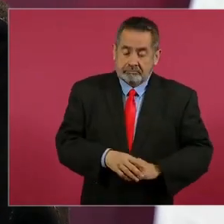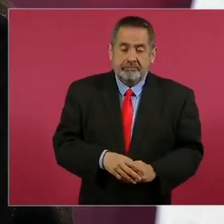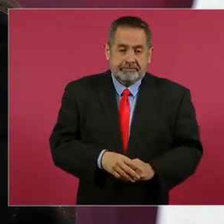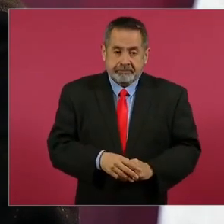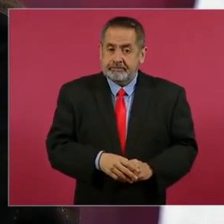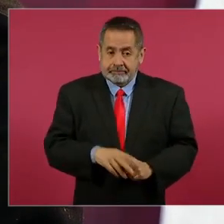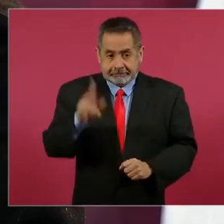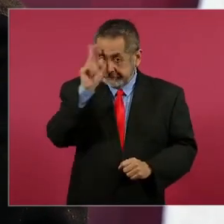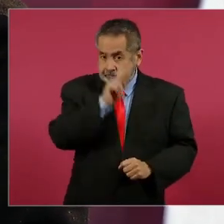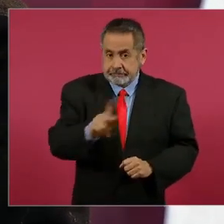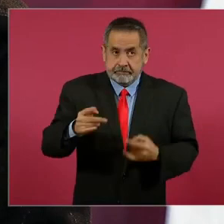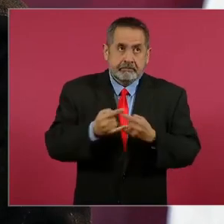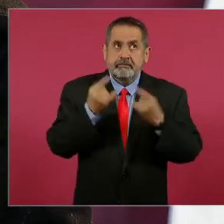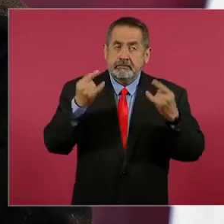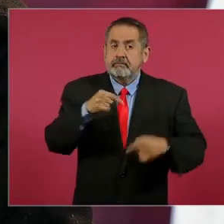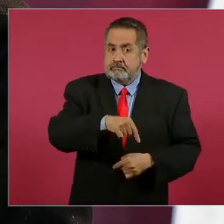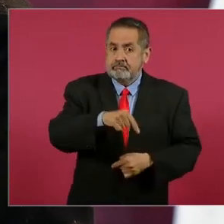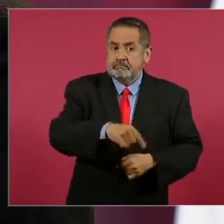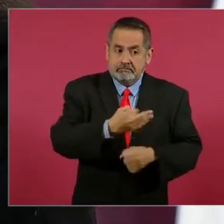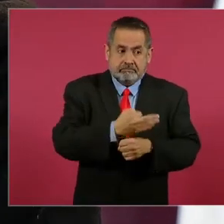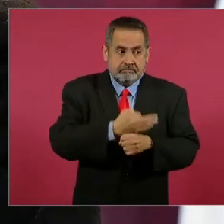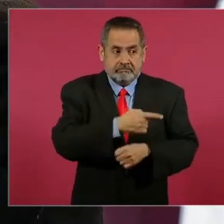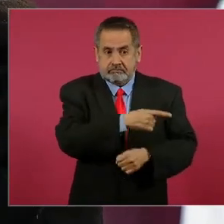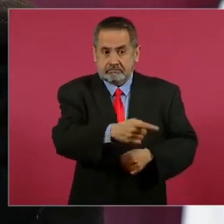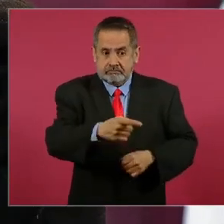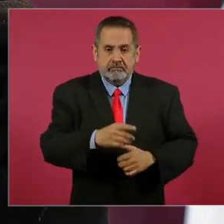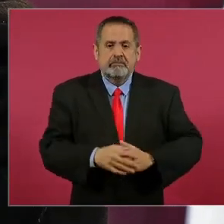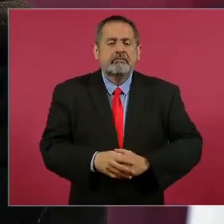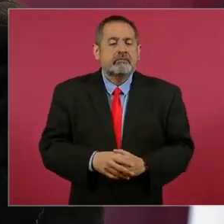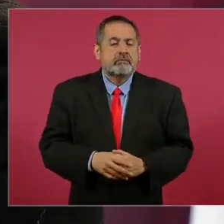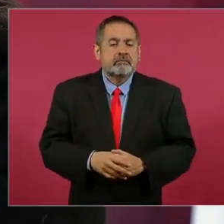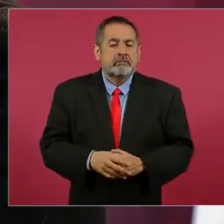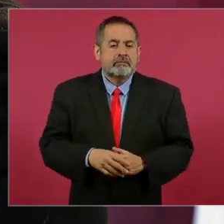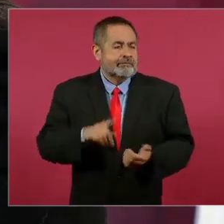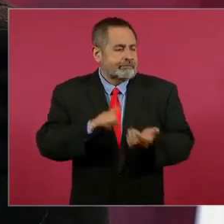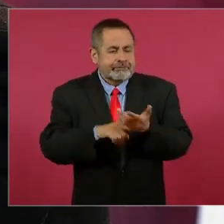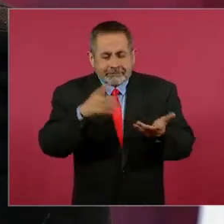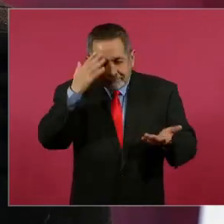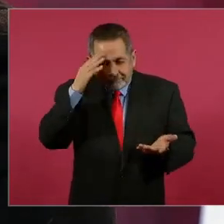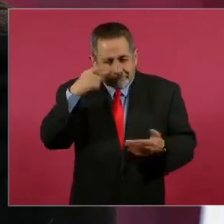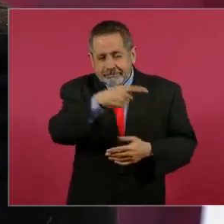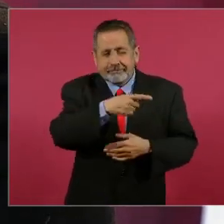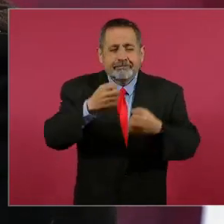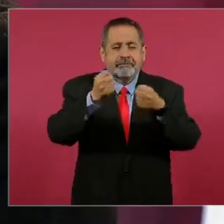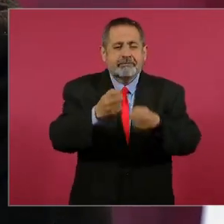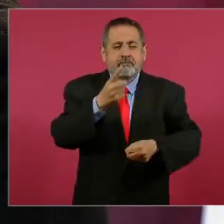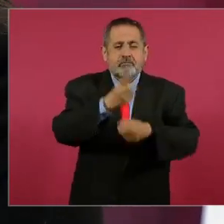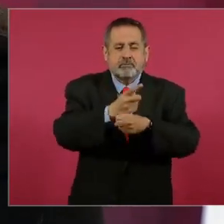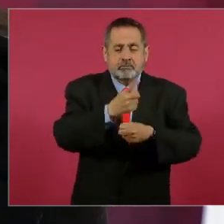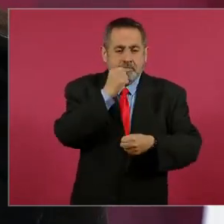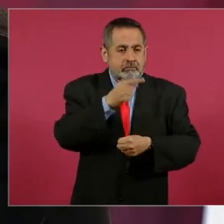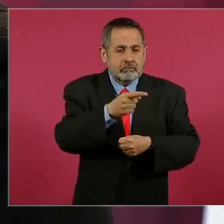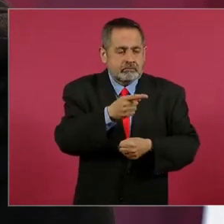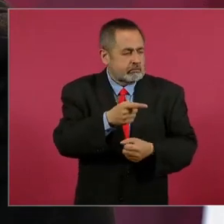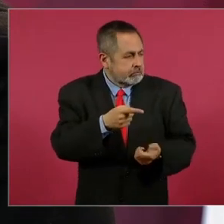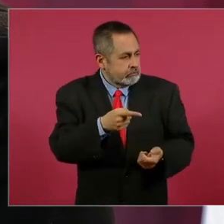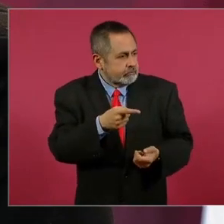Al grado de que el encargado de la seguridad pública está